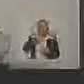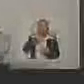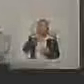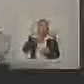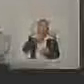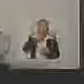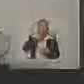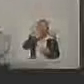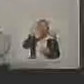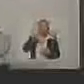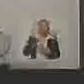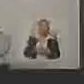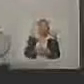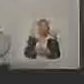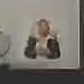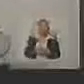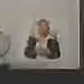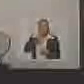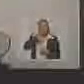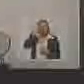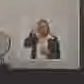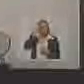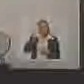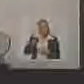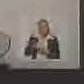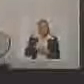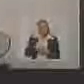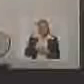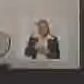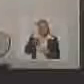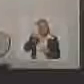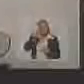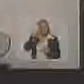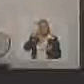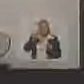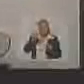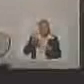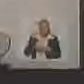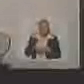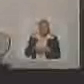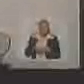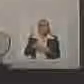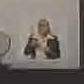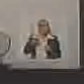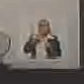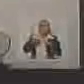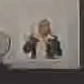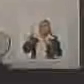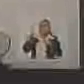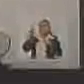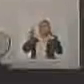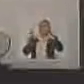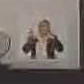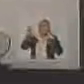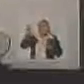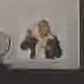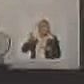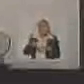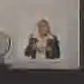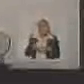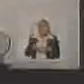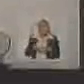vecina, como tú sabrás, el tema de esta gran diferencia que ha habido entre la